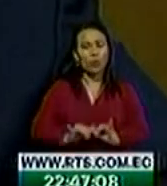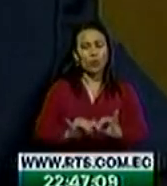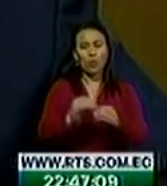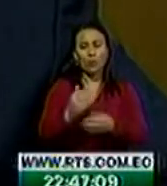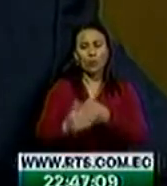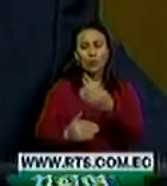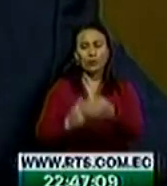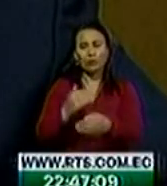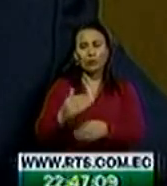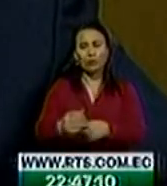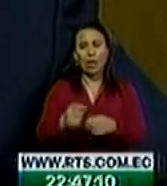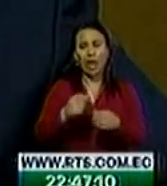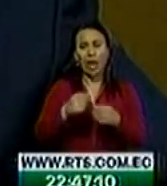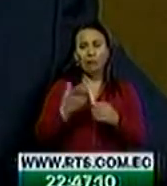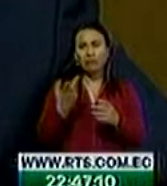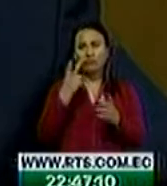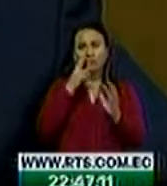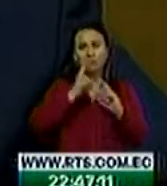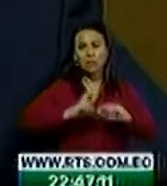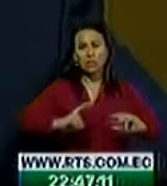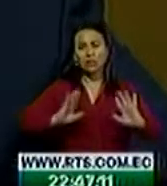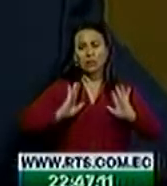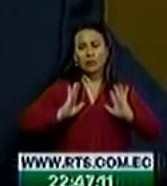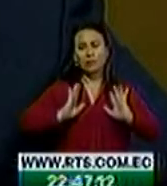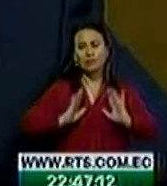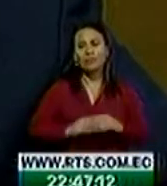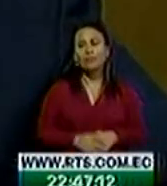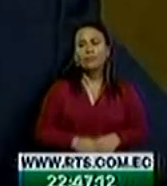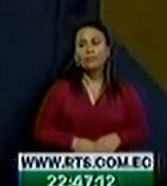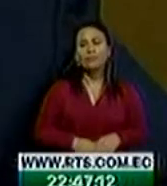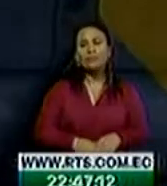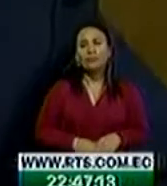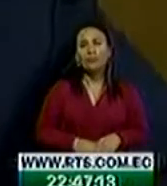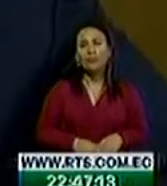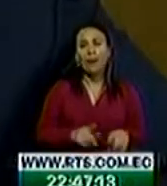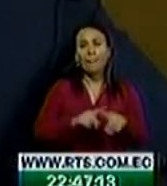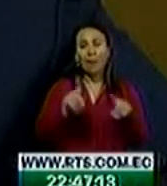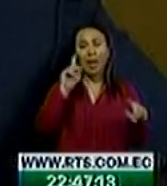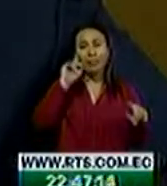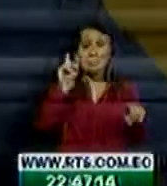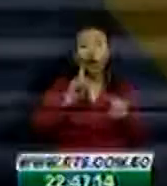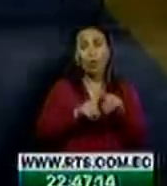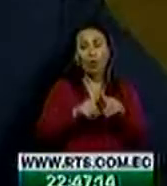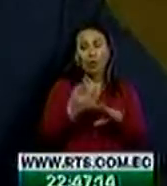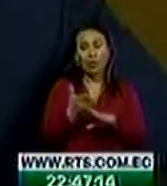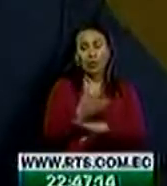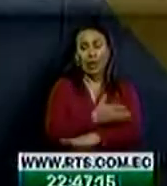proceso de auditoría que está realizando el IES. Pero con el acuerdo alcanzado,